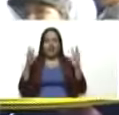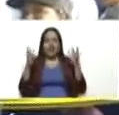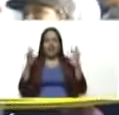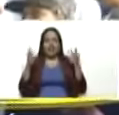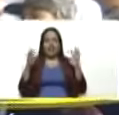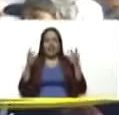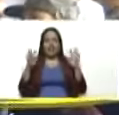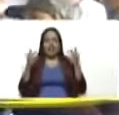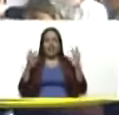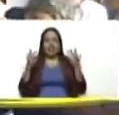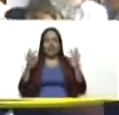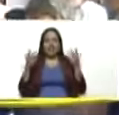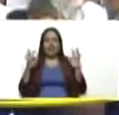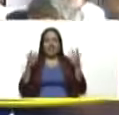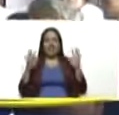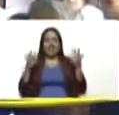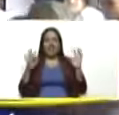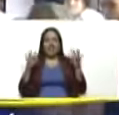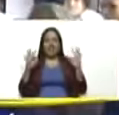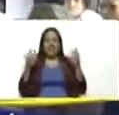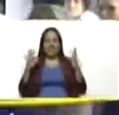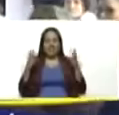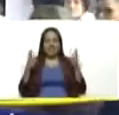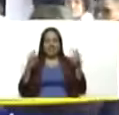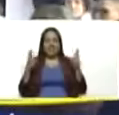José Luis, José Luis, José